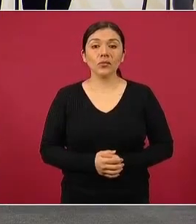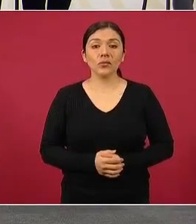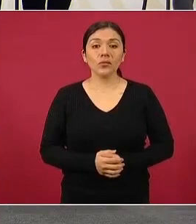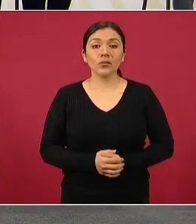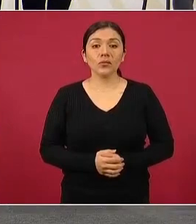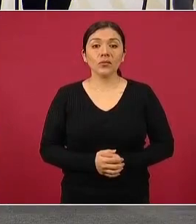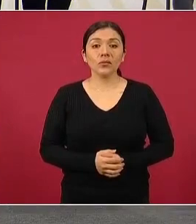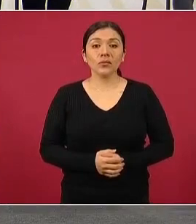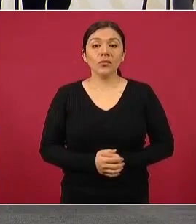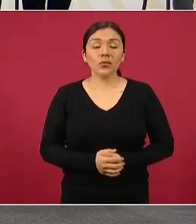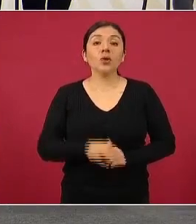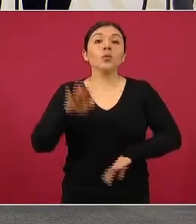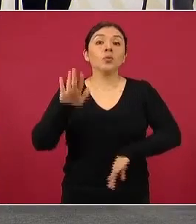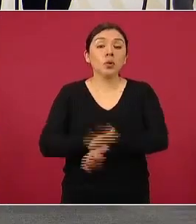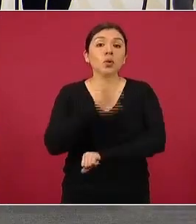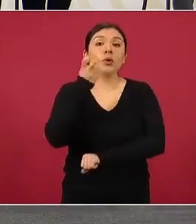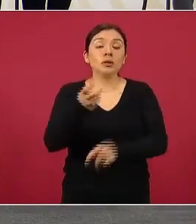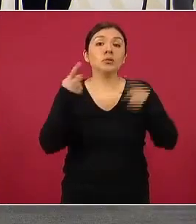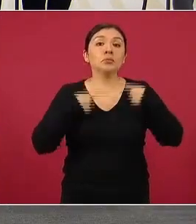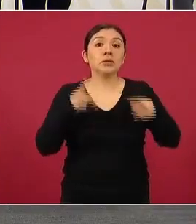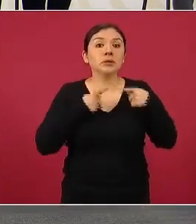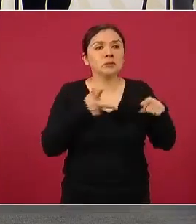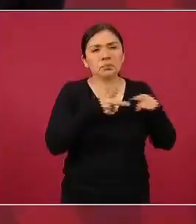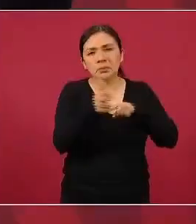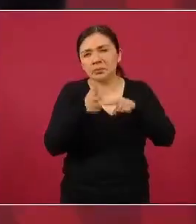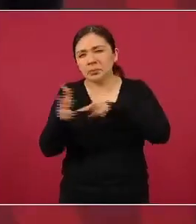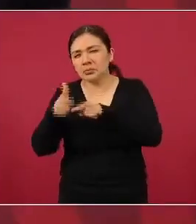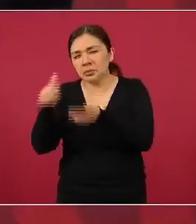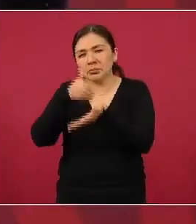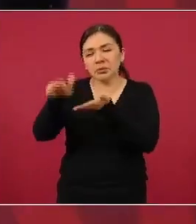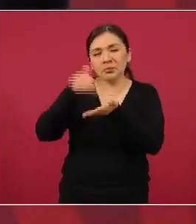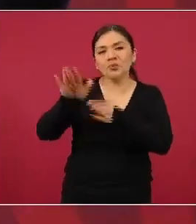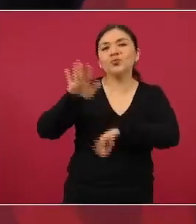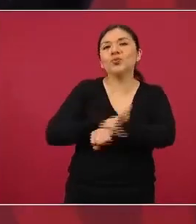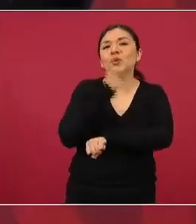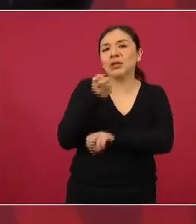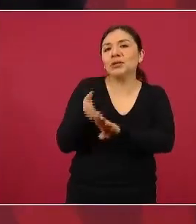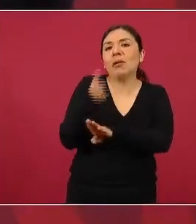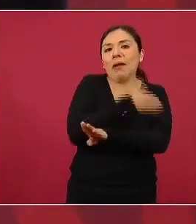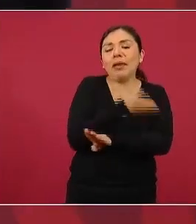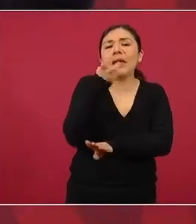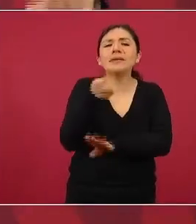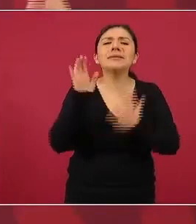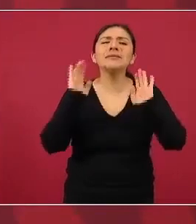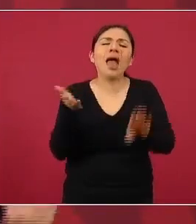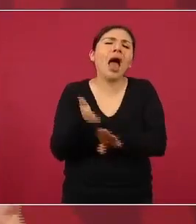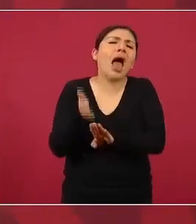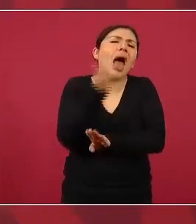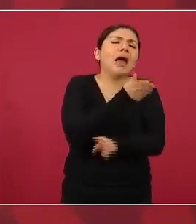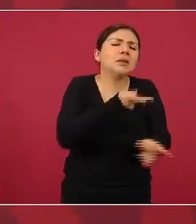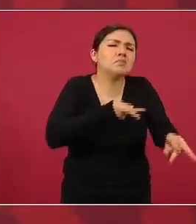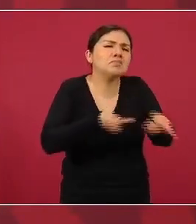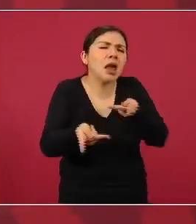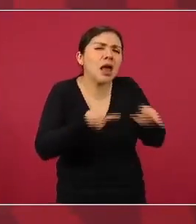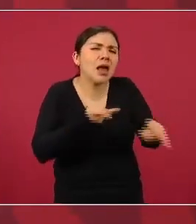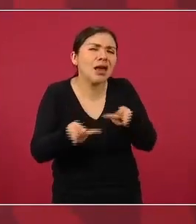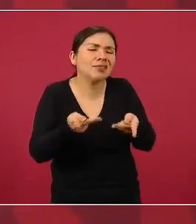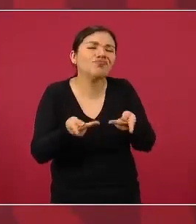por eso el despido de los trabajadores. Ese es un plan que venía de tiempo